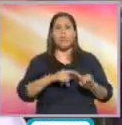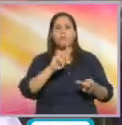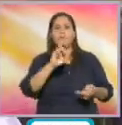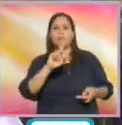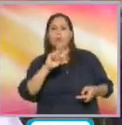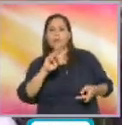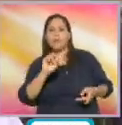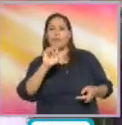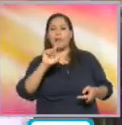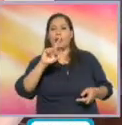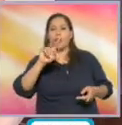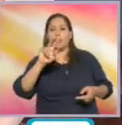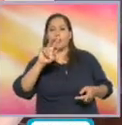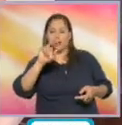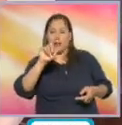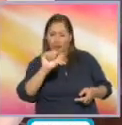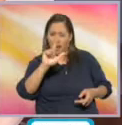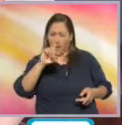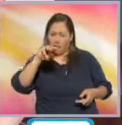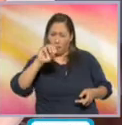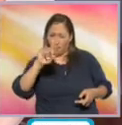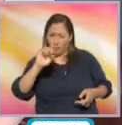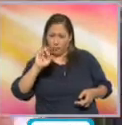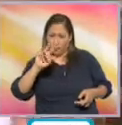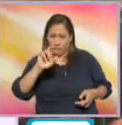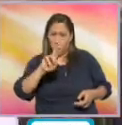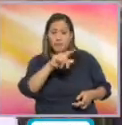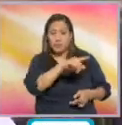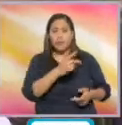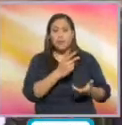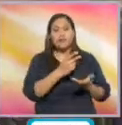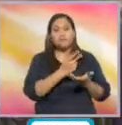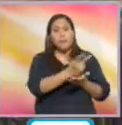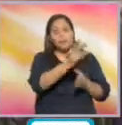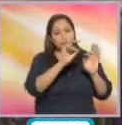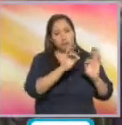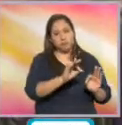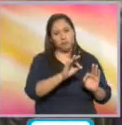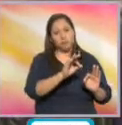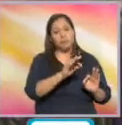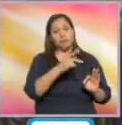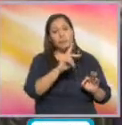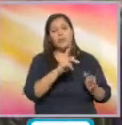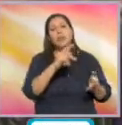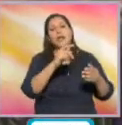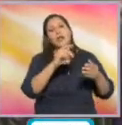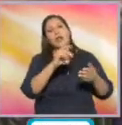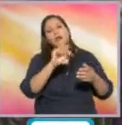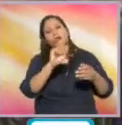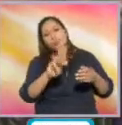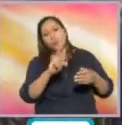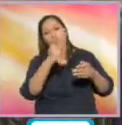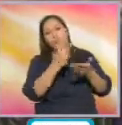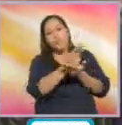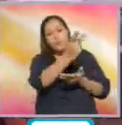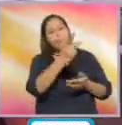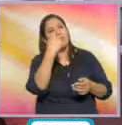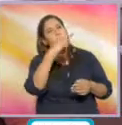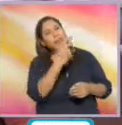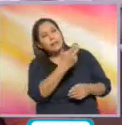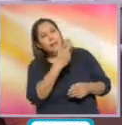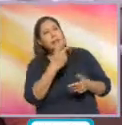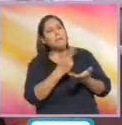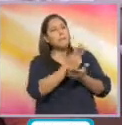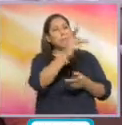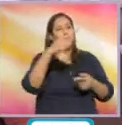mira, muy por bien. ejemplo. Además, ¿no? Sí, y hay que decir que son los premios oficiales, pero también hay subpremios, el premio de la crítica, el premio del público.